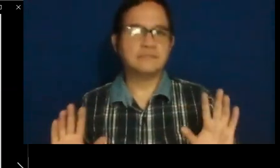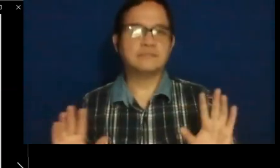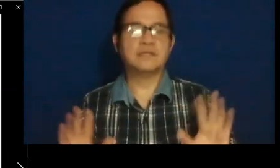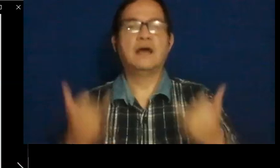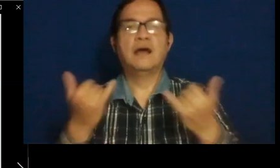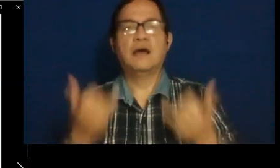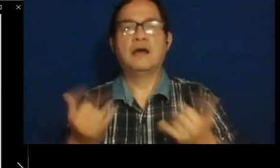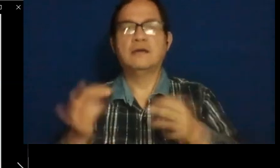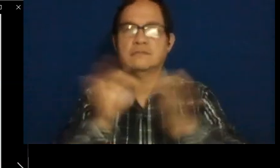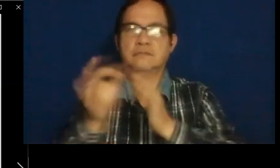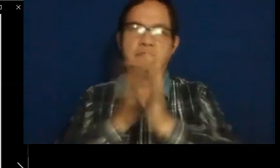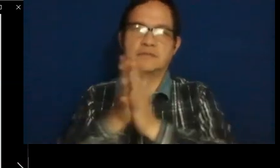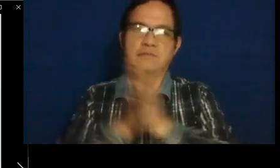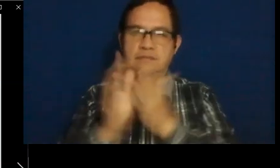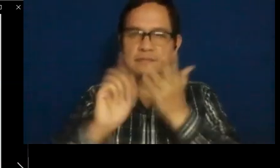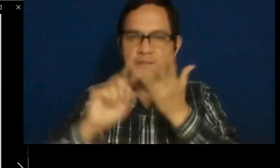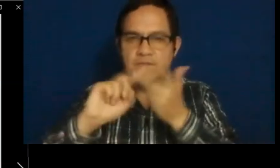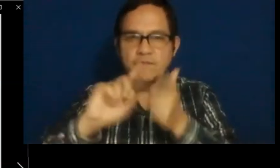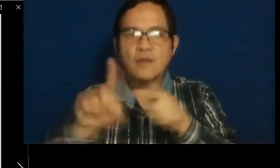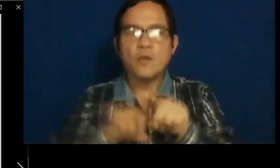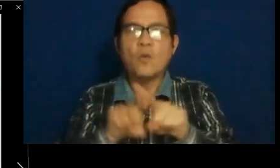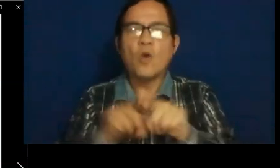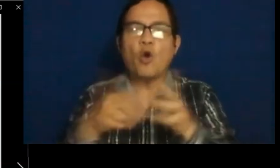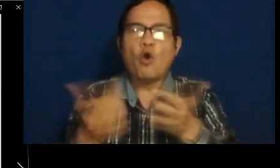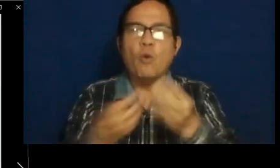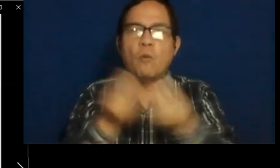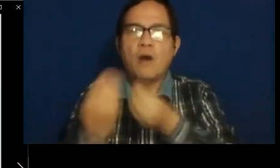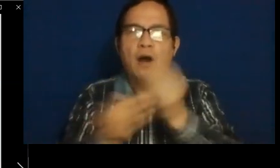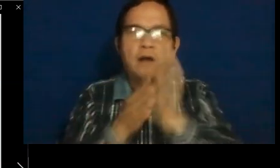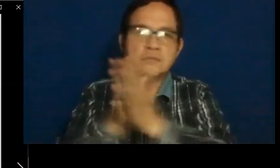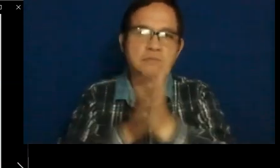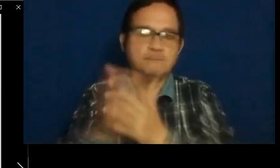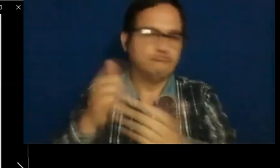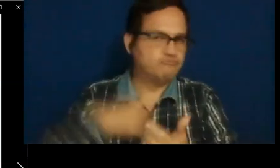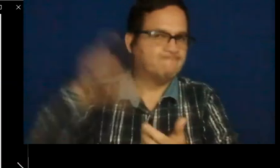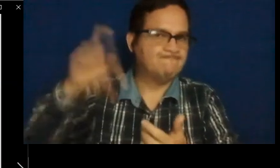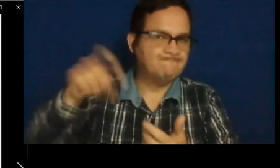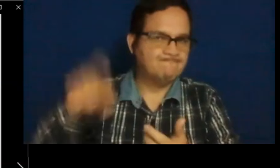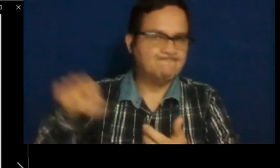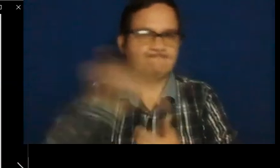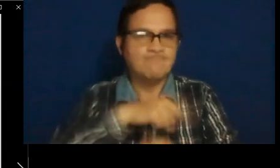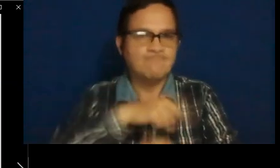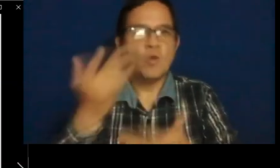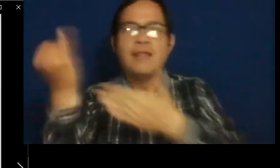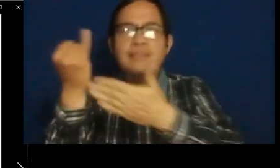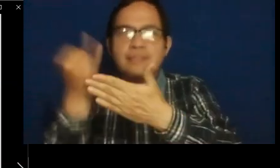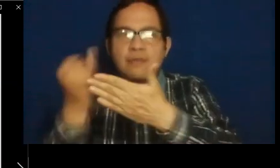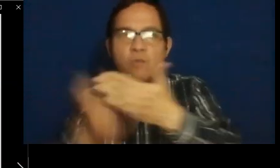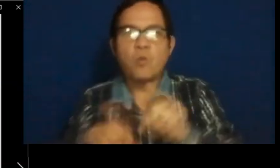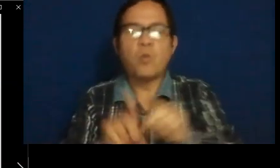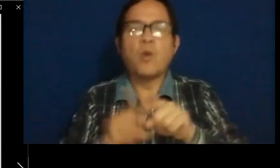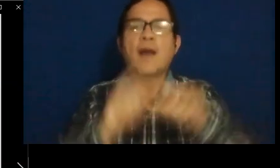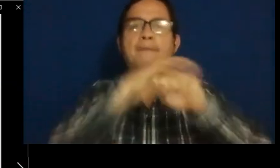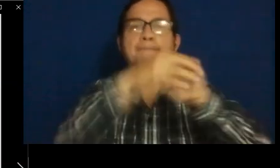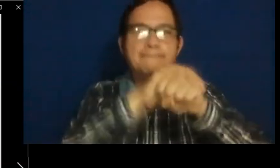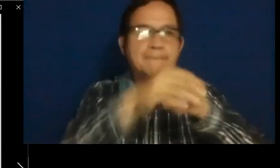Vamos a hacerlo ya un poco más detallado, es simplemente mostrarles cómo es la parte que yo espero. Entonces yo espero que en los dibujitos aparezca la